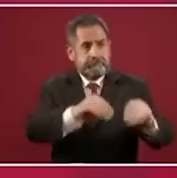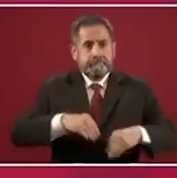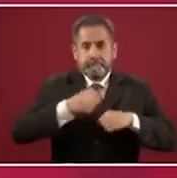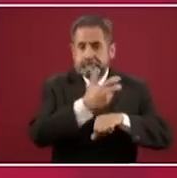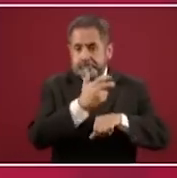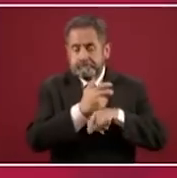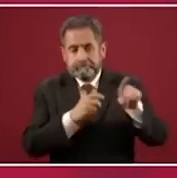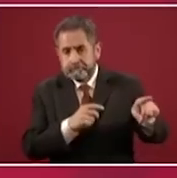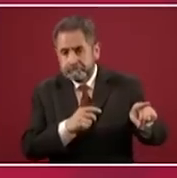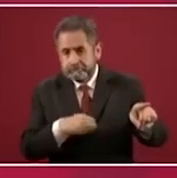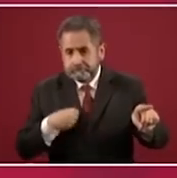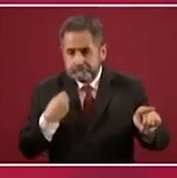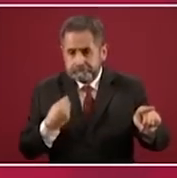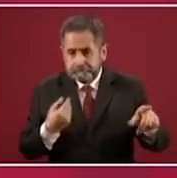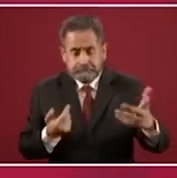ya sean